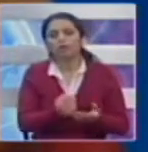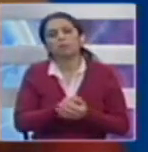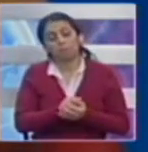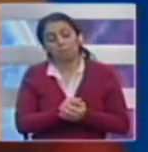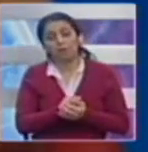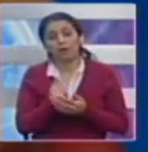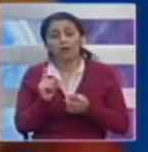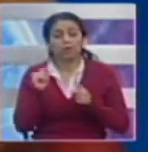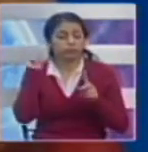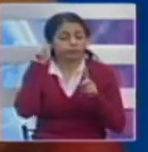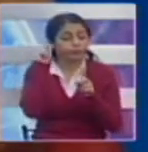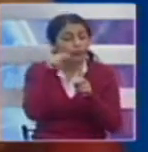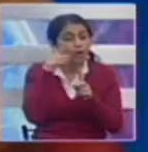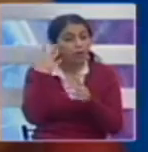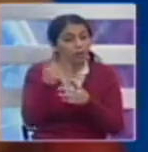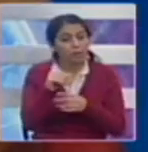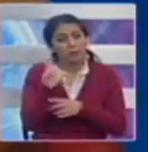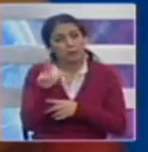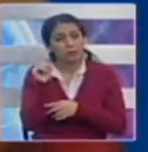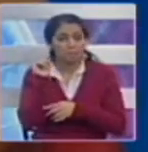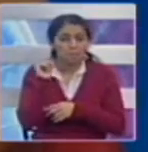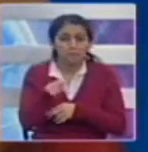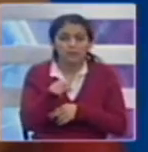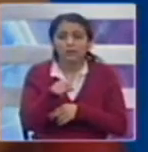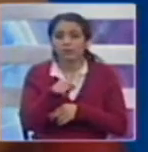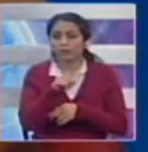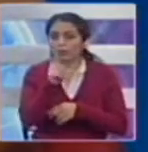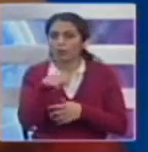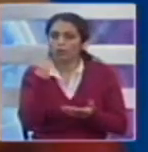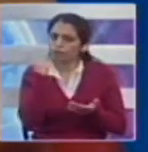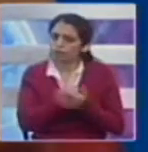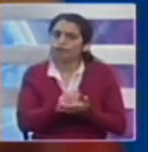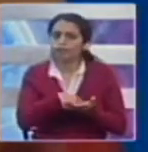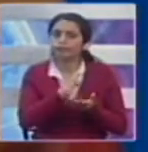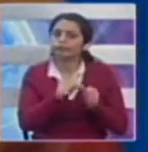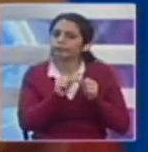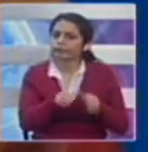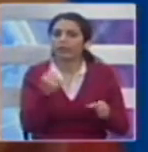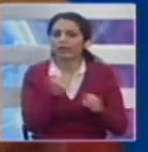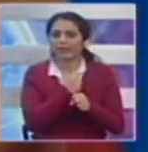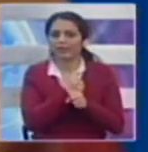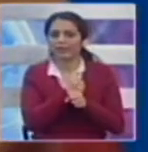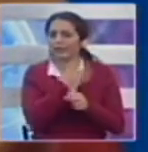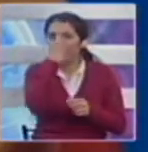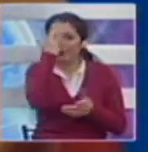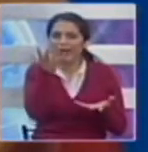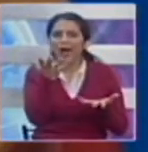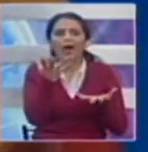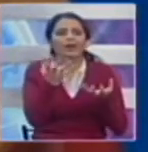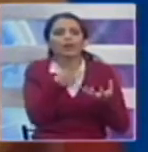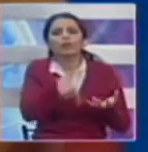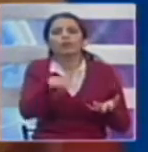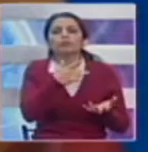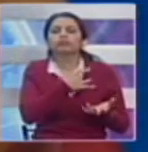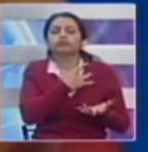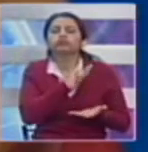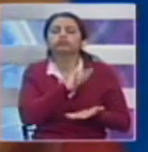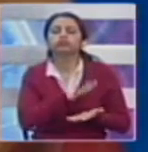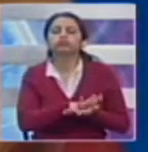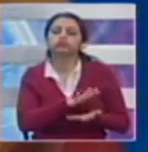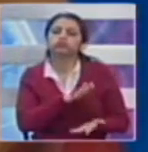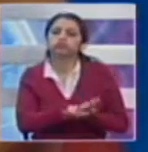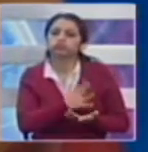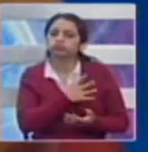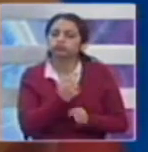de año entregar 3.000 nombramientos definitivos por ti, afiliado, porque queremos darle justamente esa tranquilidad a nuestros médicos, a